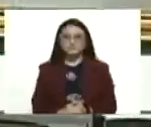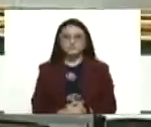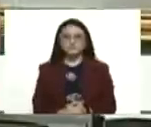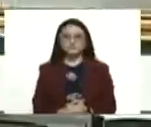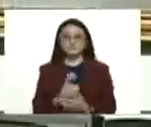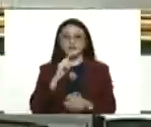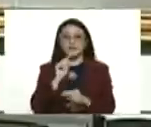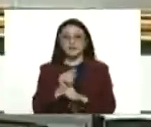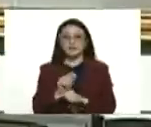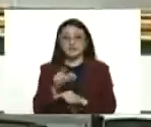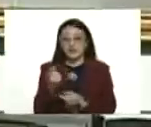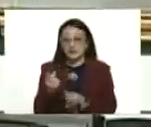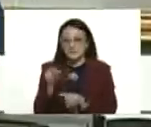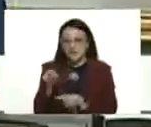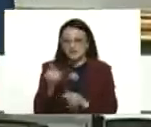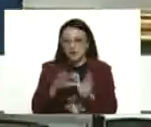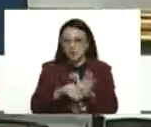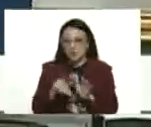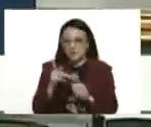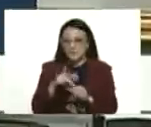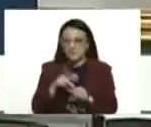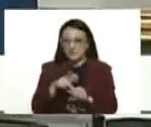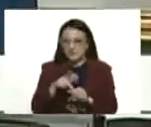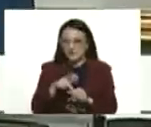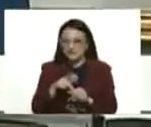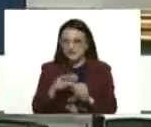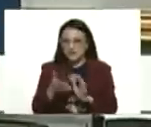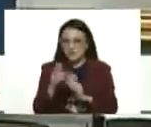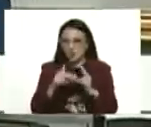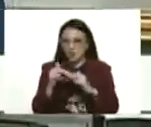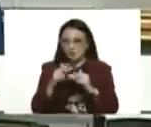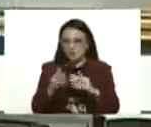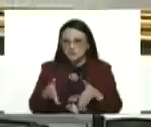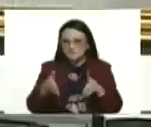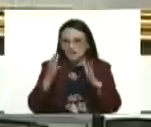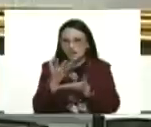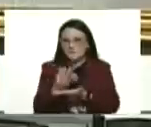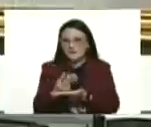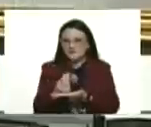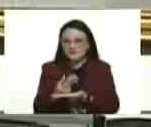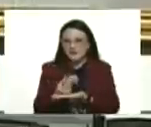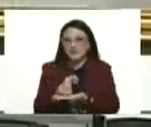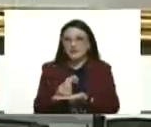que le dice, con esta plata que nos robamos de PDVSA, vamos a construir una torre en las Mercedes.